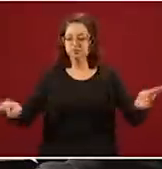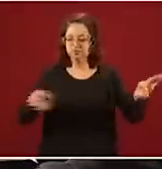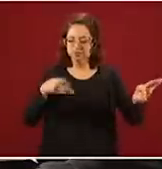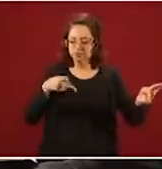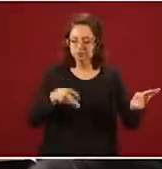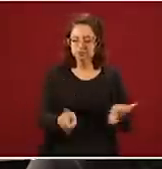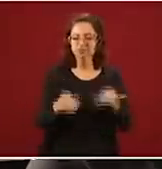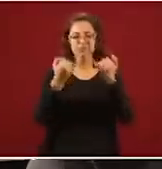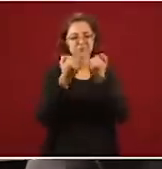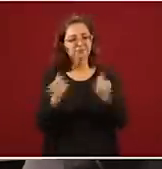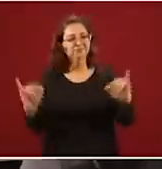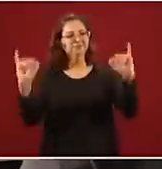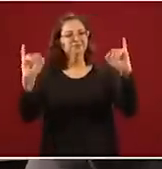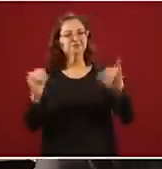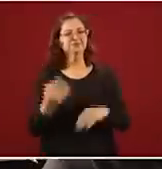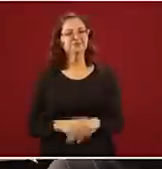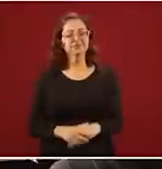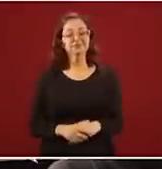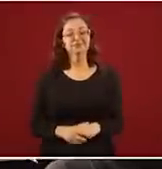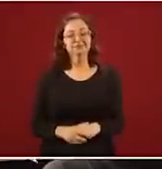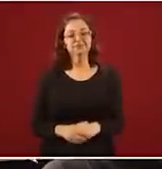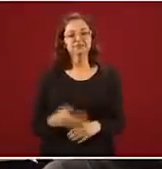hicieron nada más la fachada,